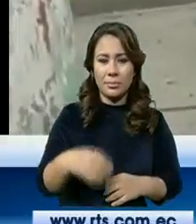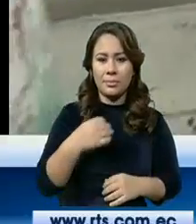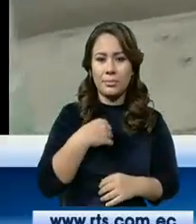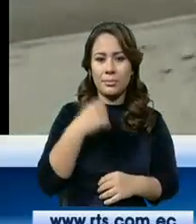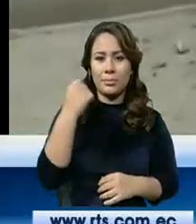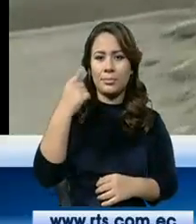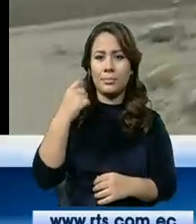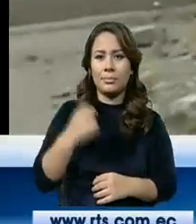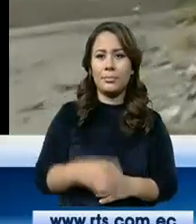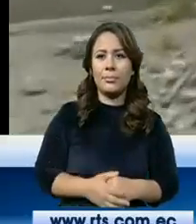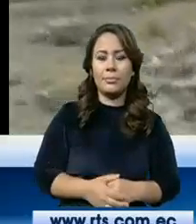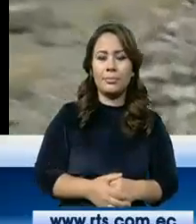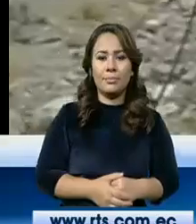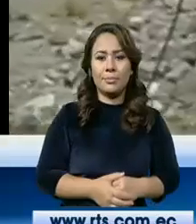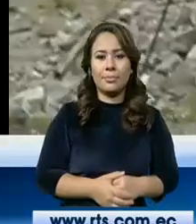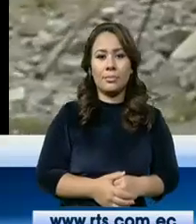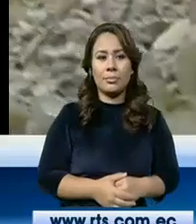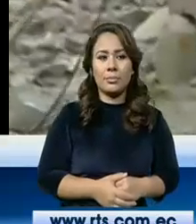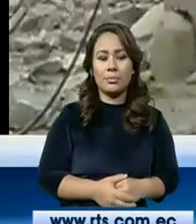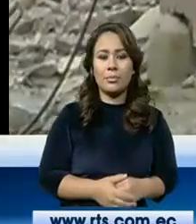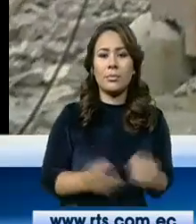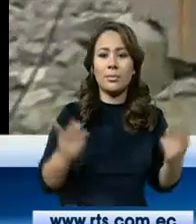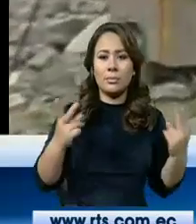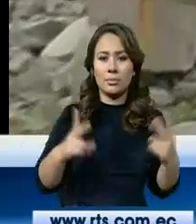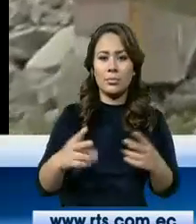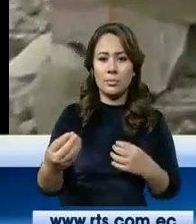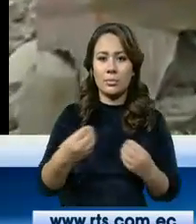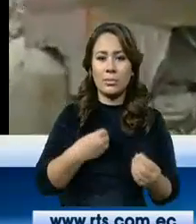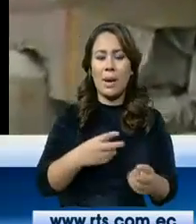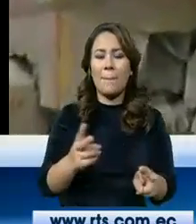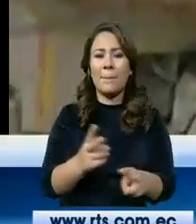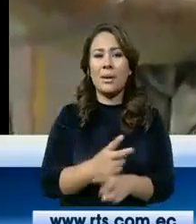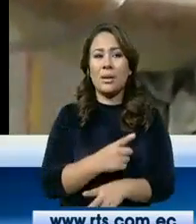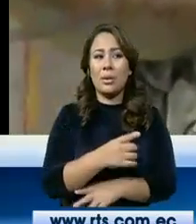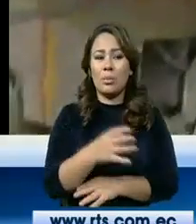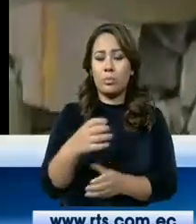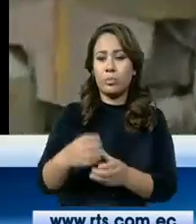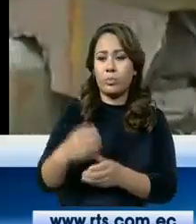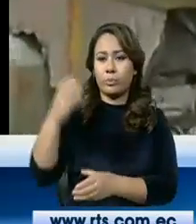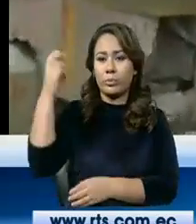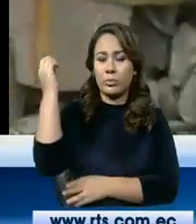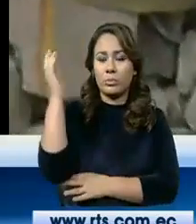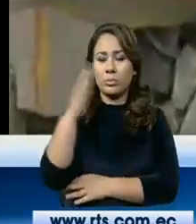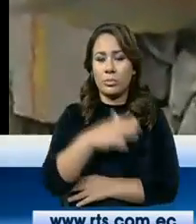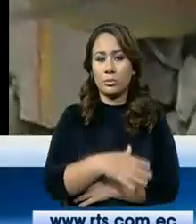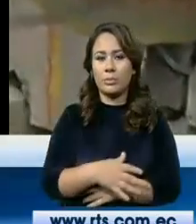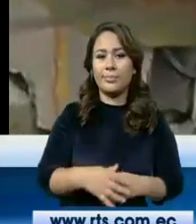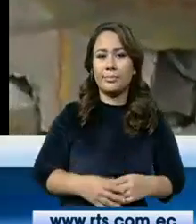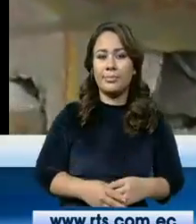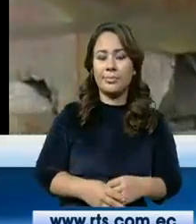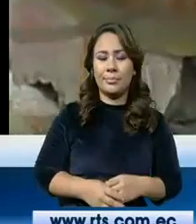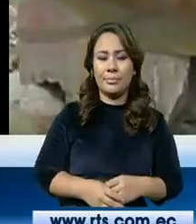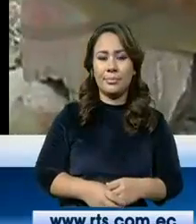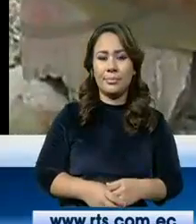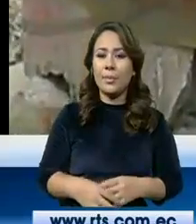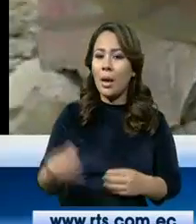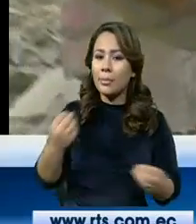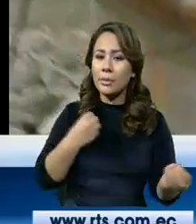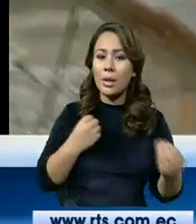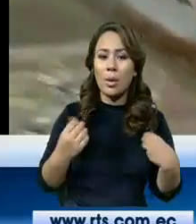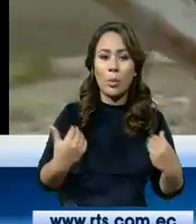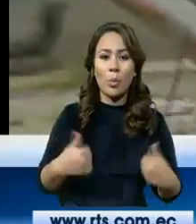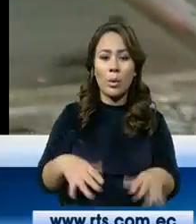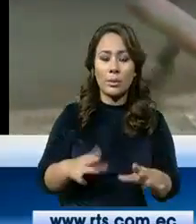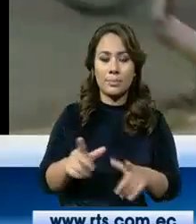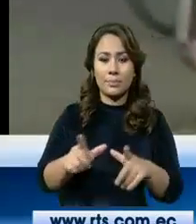ejemplo el poste se encuentra también en peligro de colapsar en cualquier momento. Claro, eso es un peligro ahí. Cualquier persona, en cualquier rato,